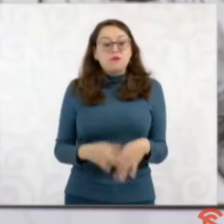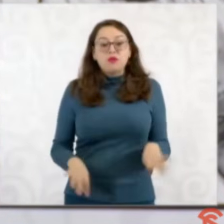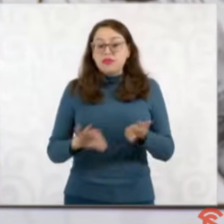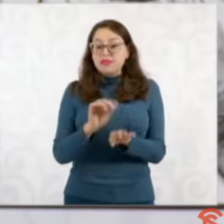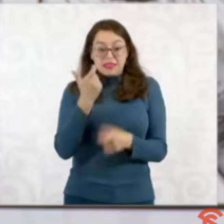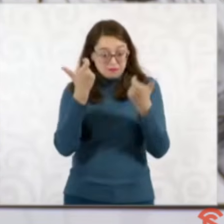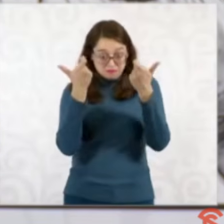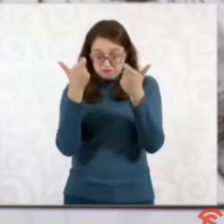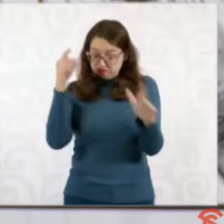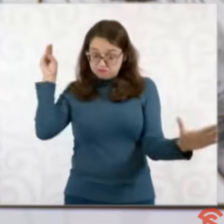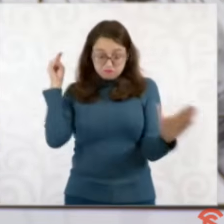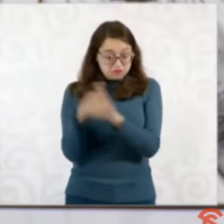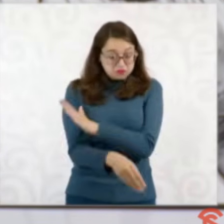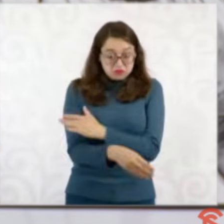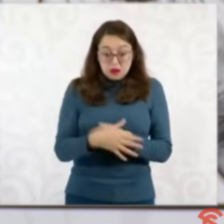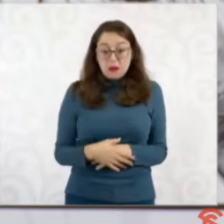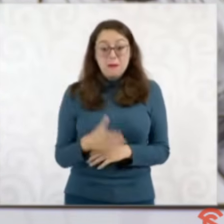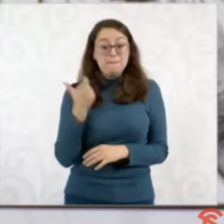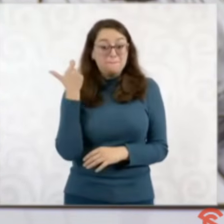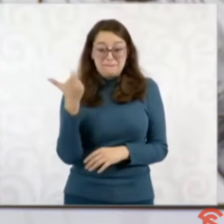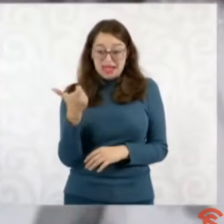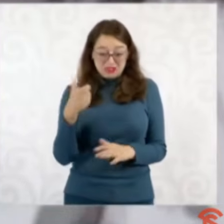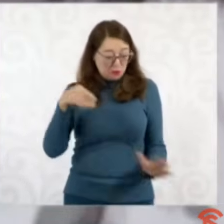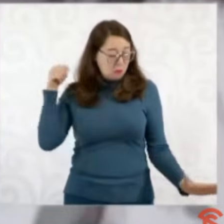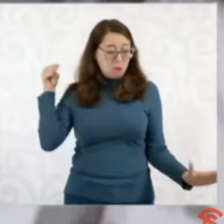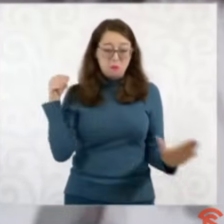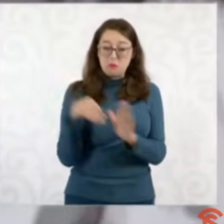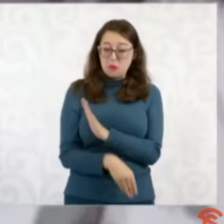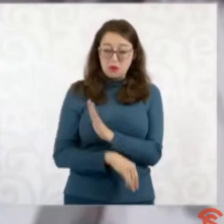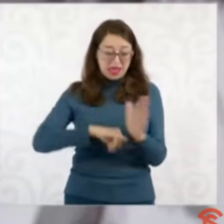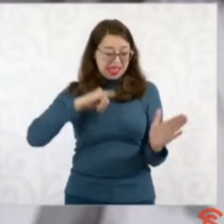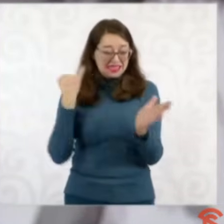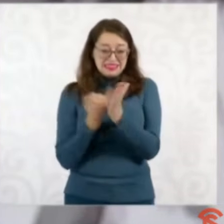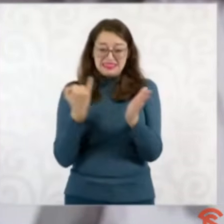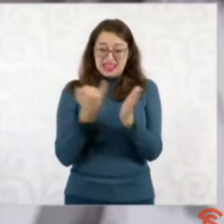peso y viene un incremento de las tasas de interés tremendas.